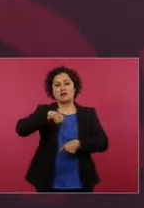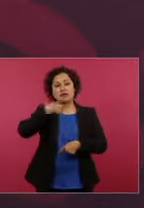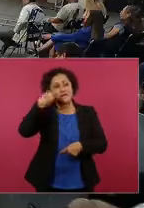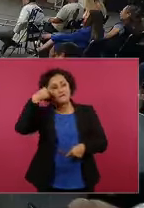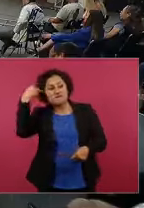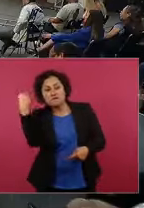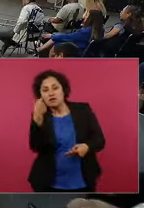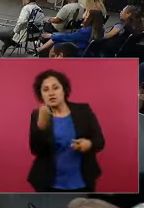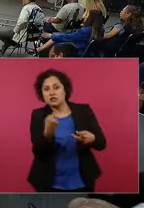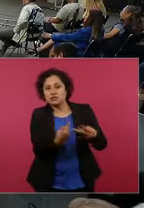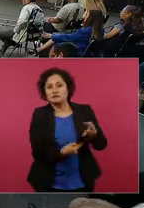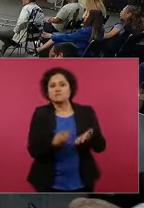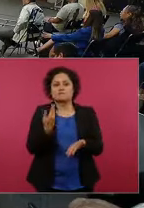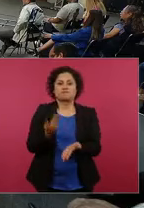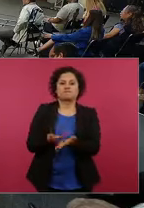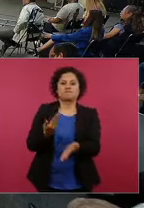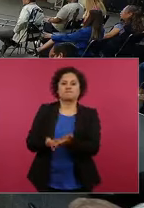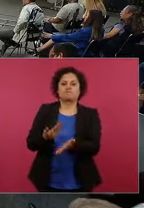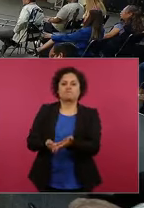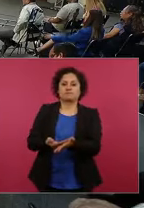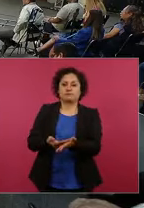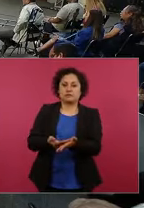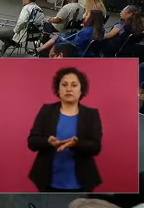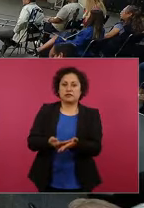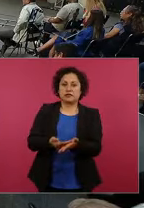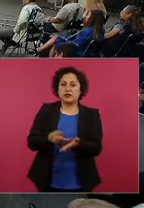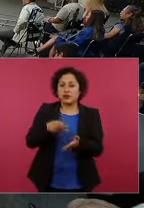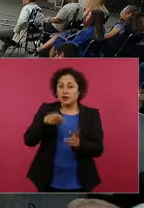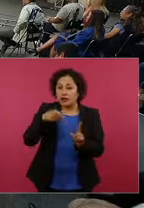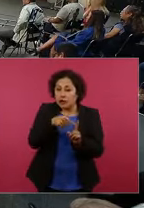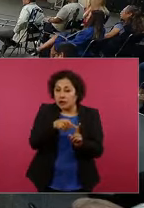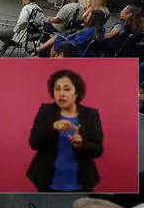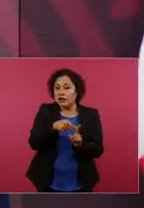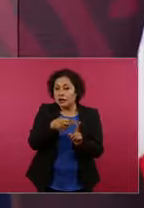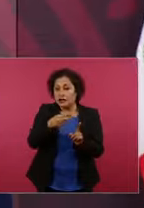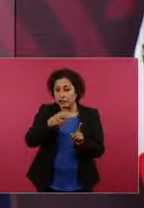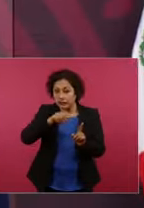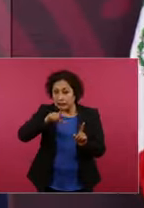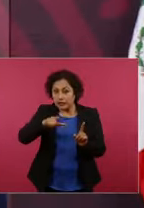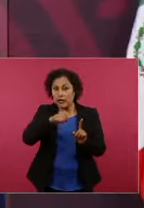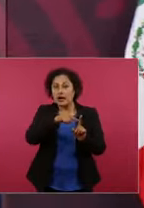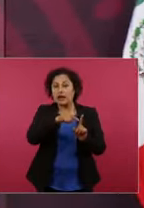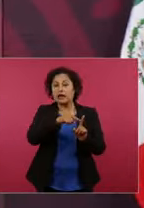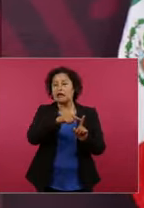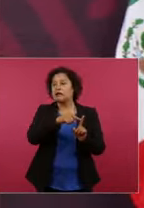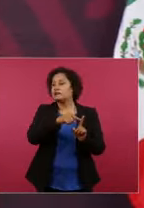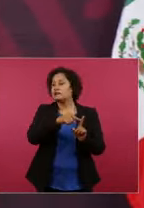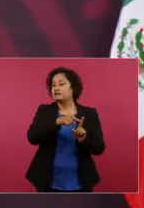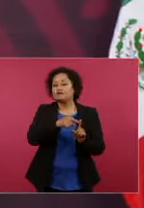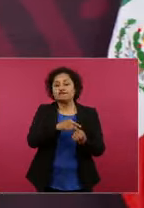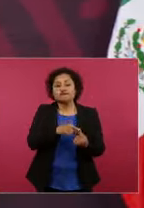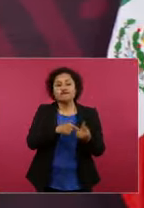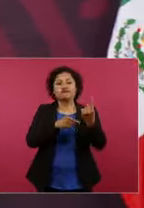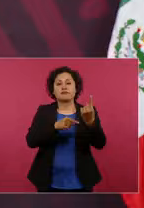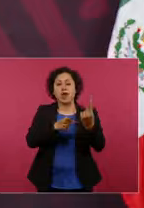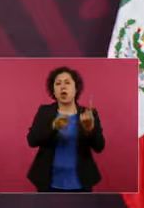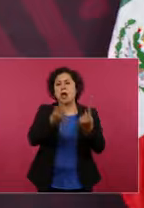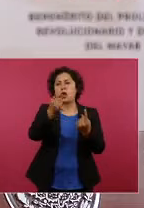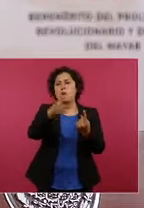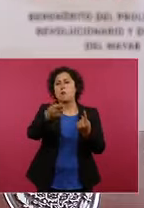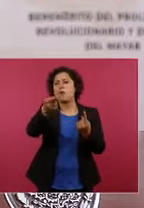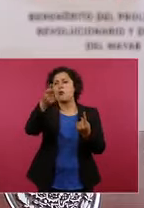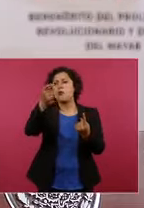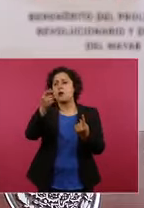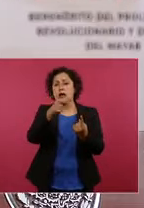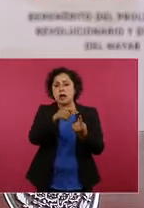campaña, de los pocos que nos abrió espacios para mostrar toda la